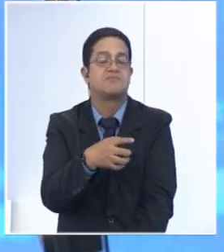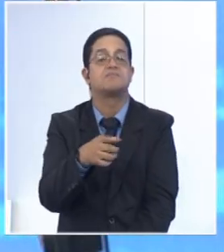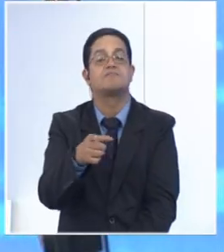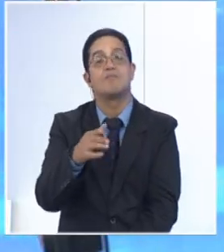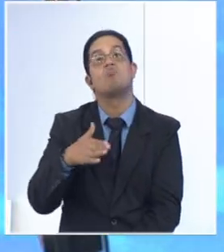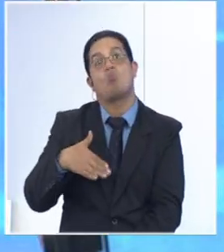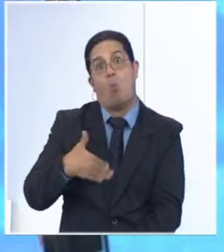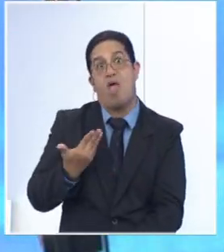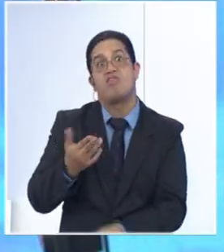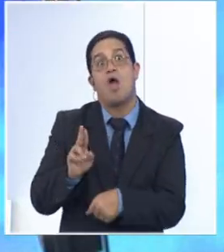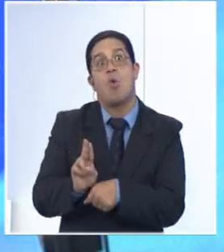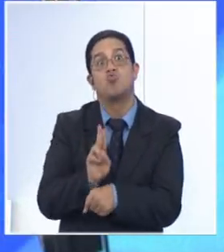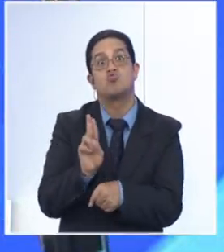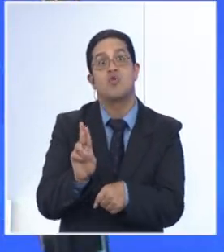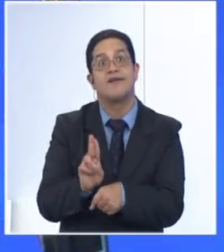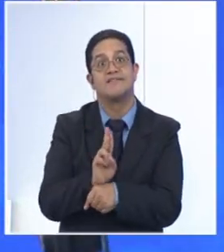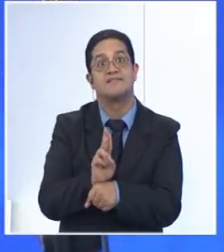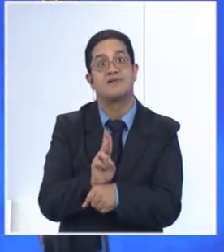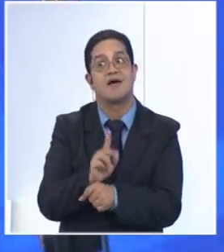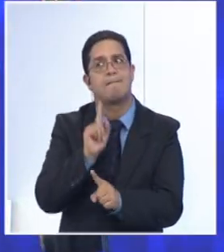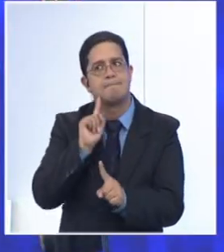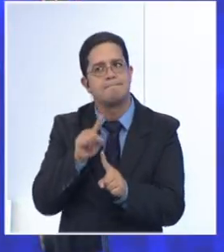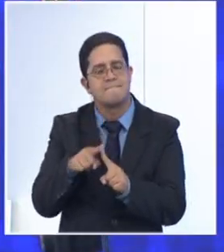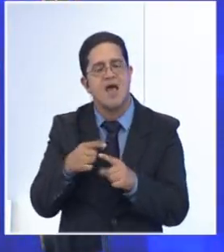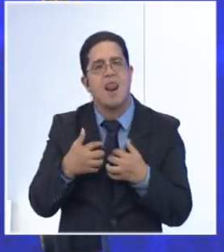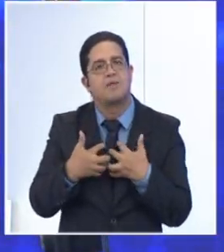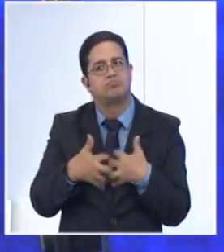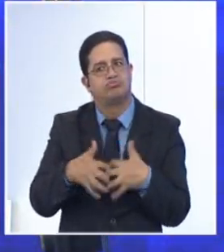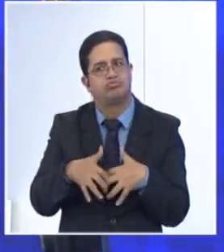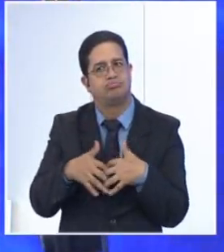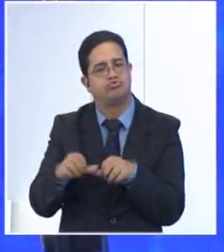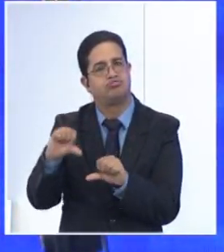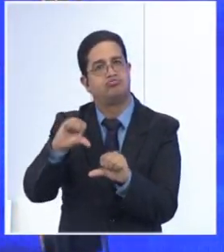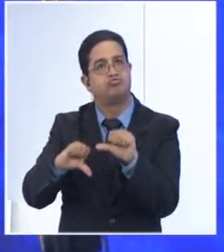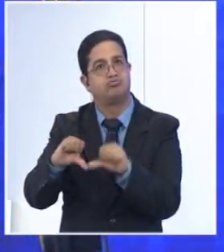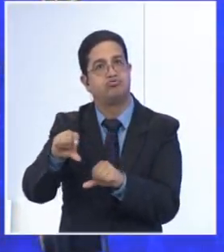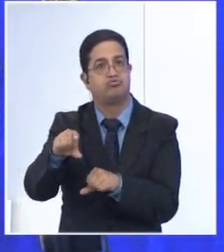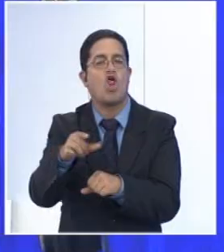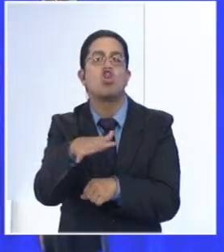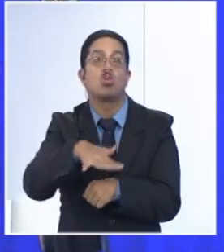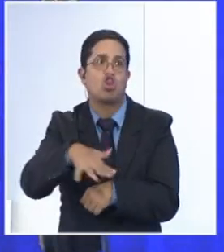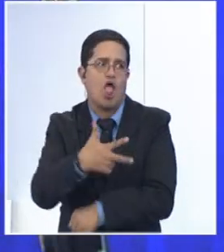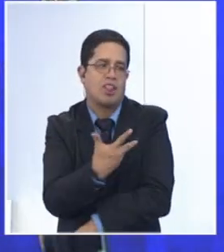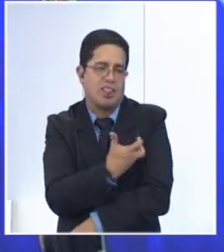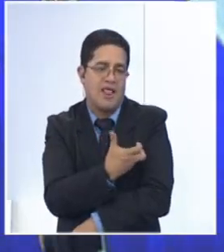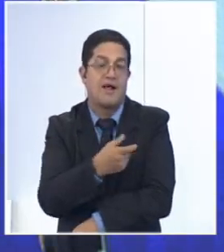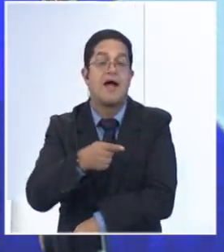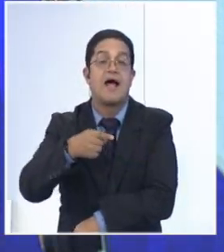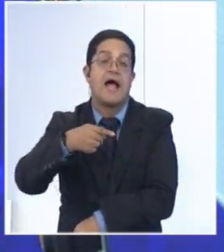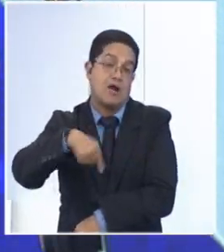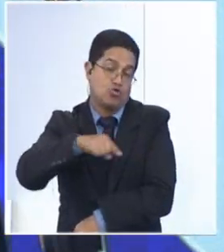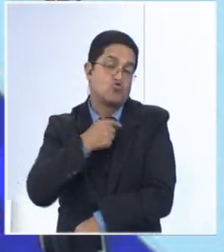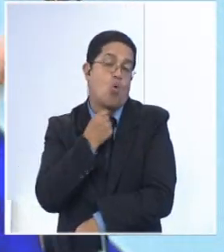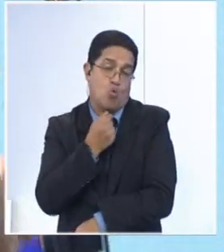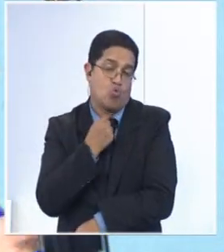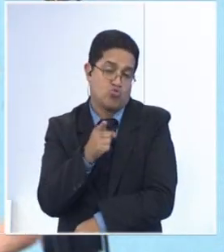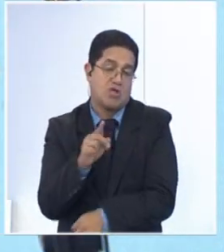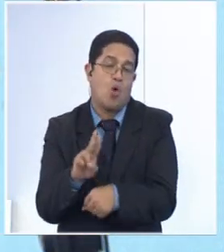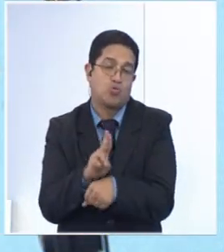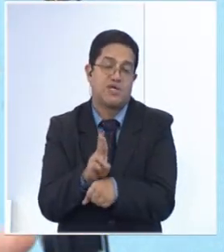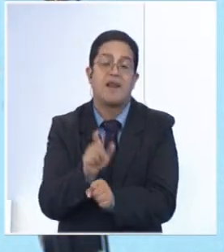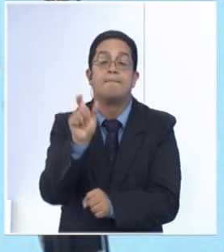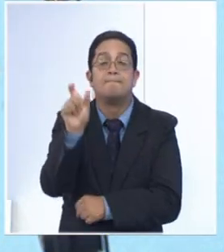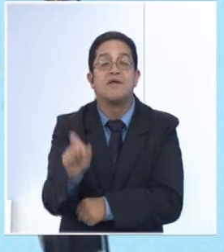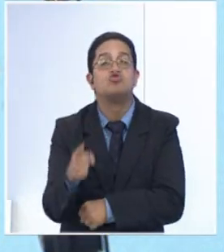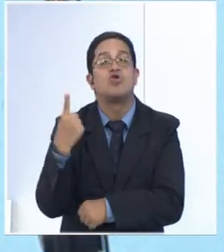puedes utilizarla como un potenciador de esa célula madre en el sitio donde lo coloque. Y a nosotros nos gusta usarlo mucho en pacientes con artrosis,